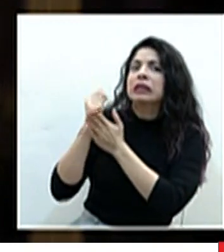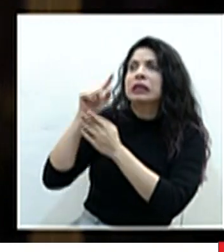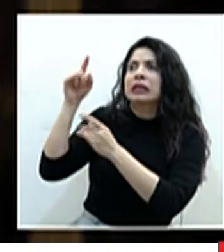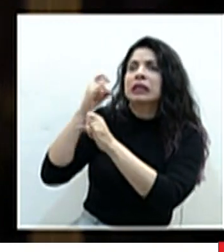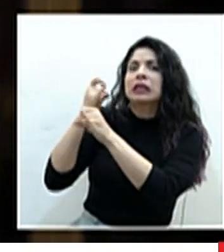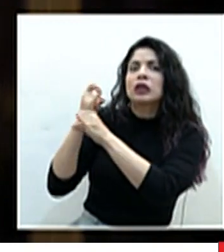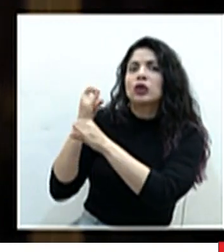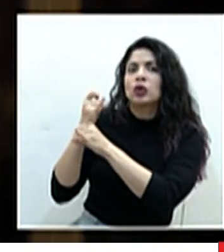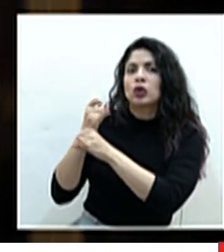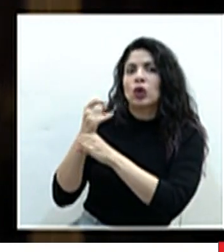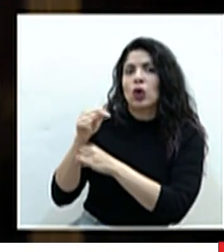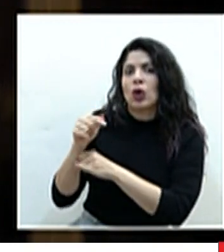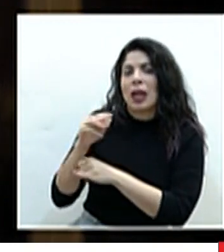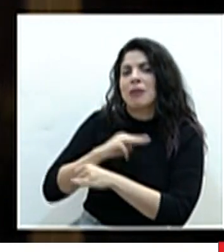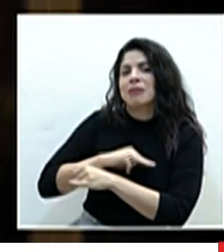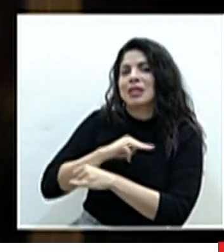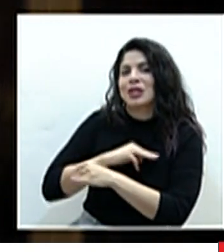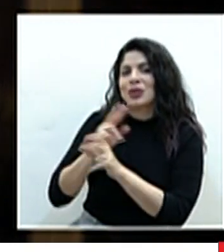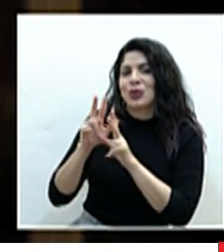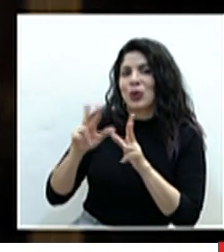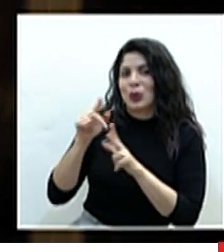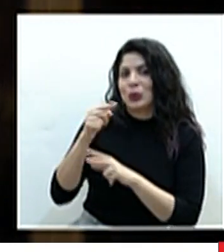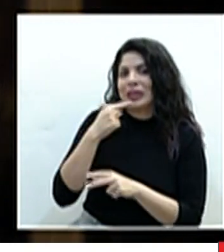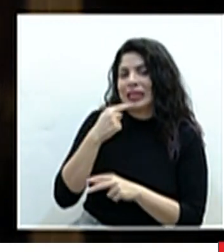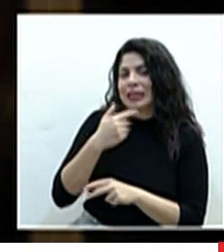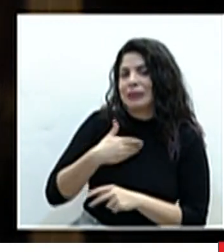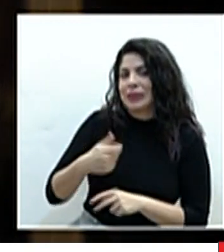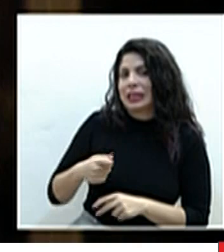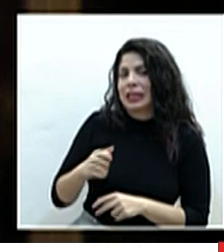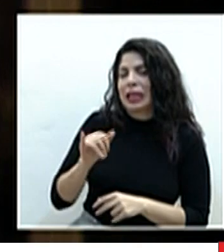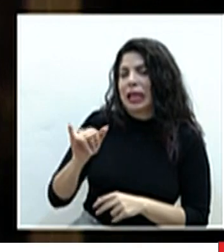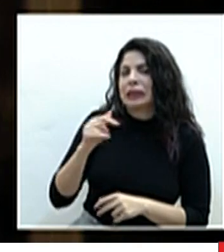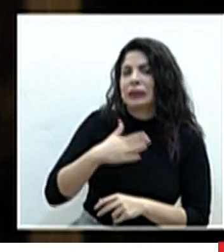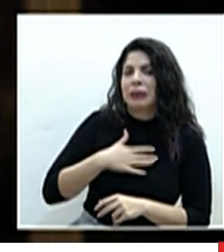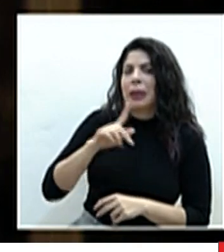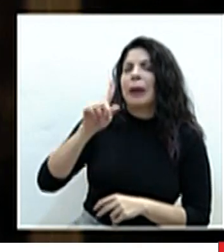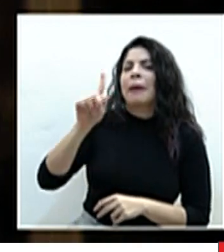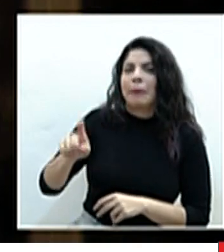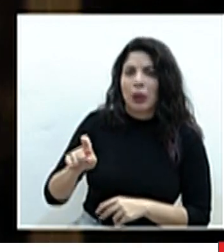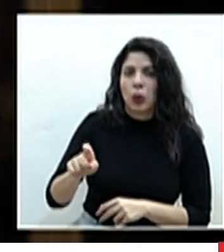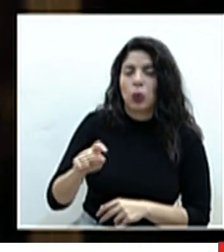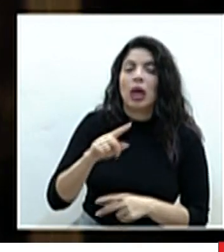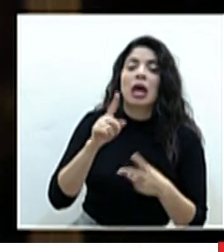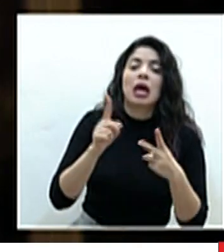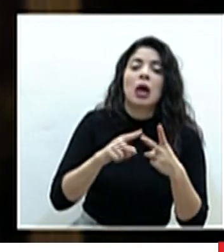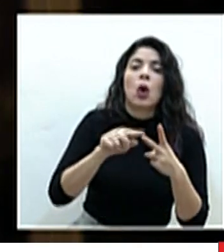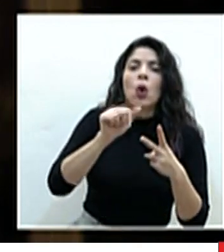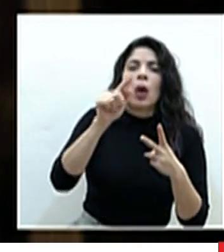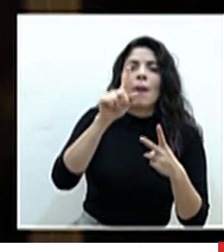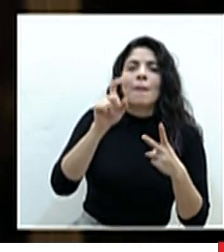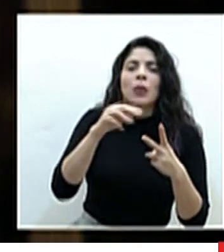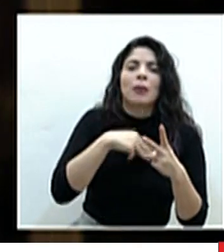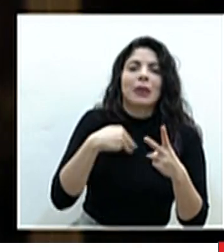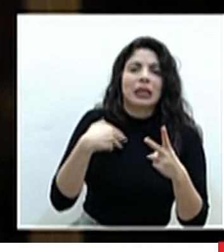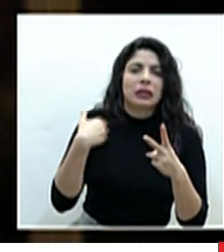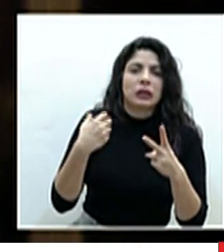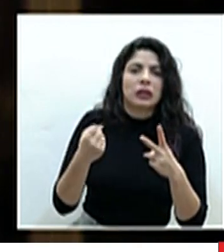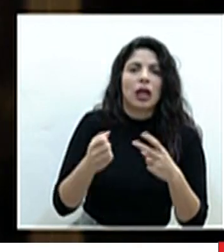de esta misión de la ONU que usted está anunciando, señor presidente? Esta es mi pregunta. Y me queda una pendiente para el señor ministro de